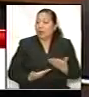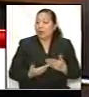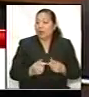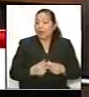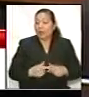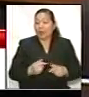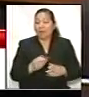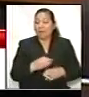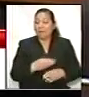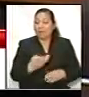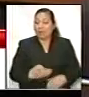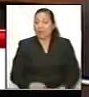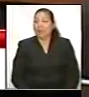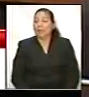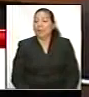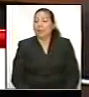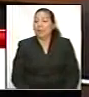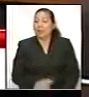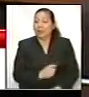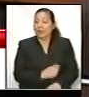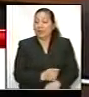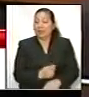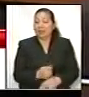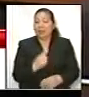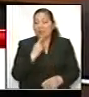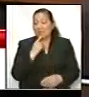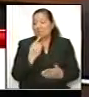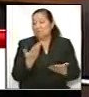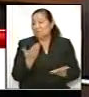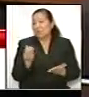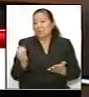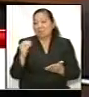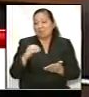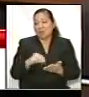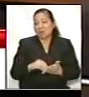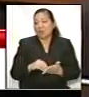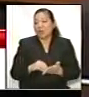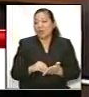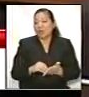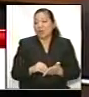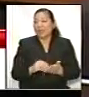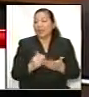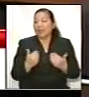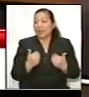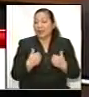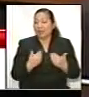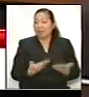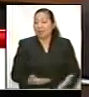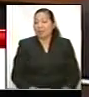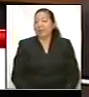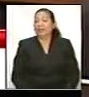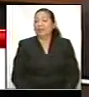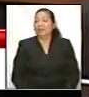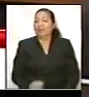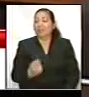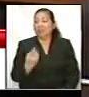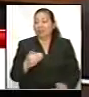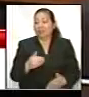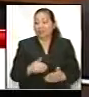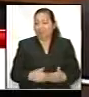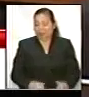zona franca de Tacna. Eso sería el añadido nuevo que tendríamos que hacer ahora sí en primera